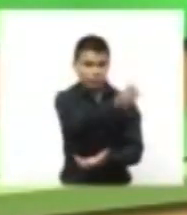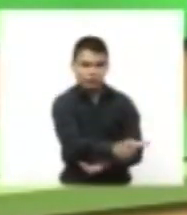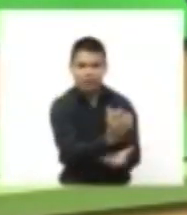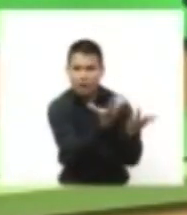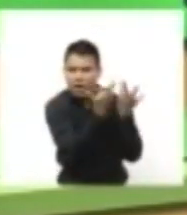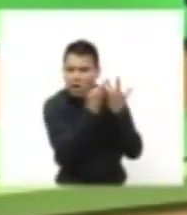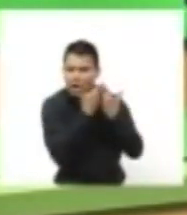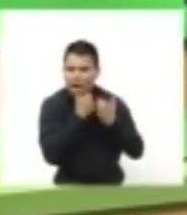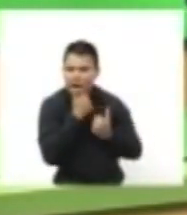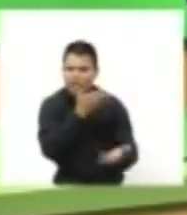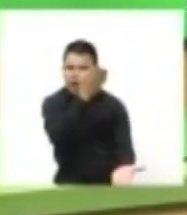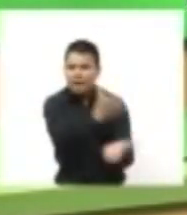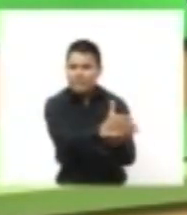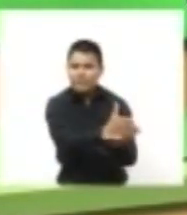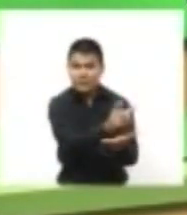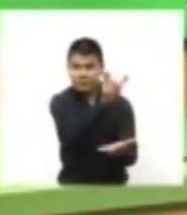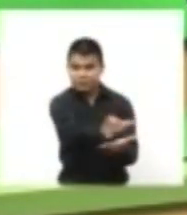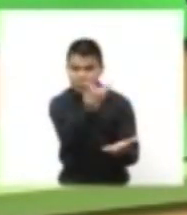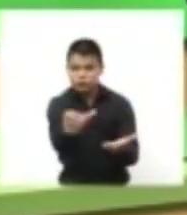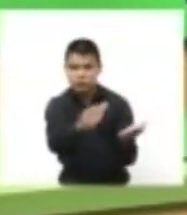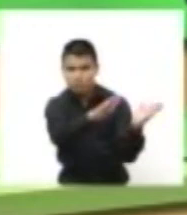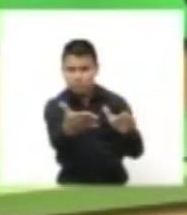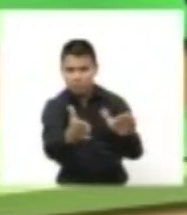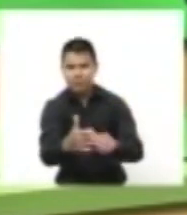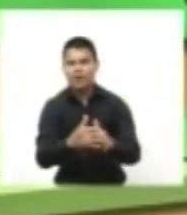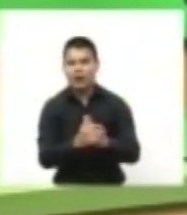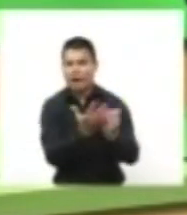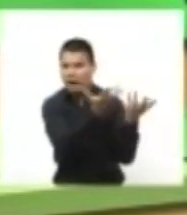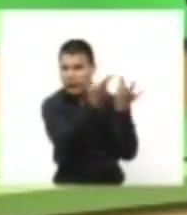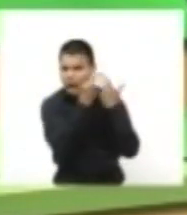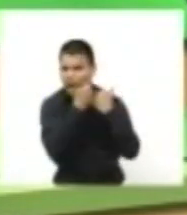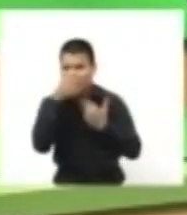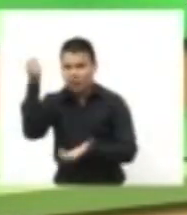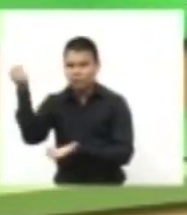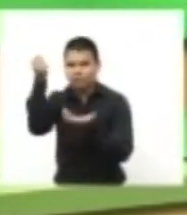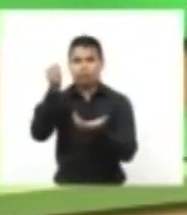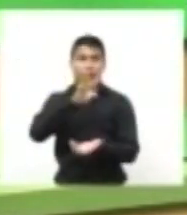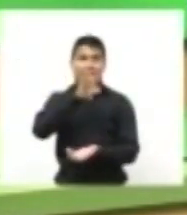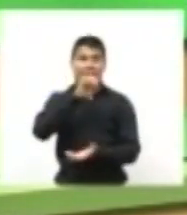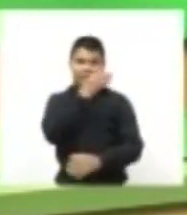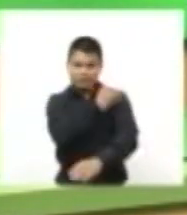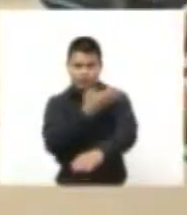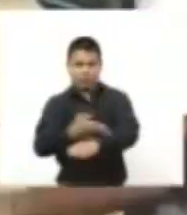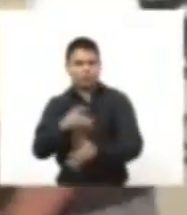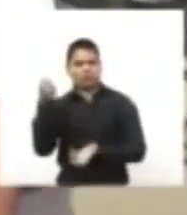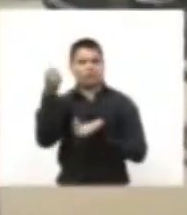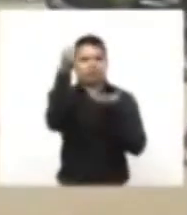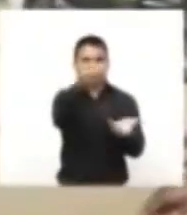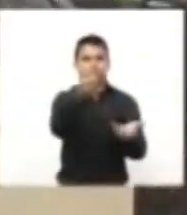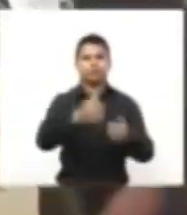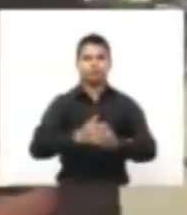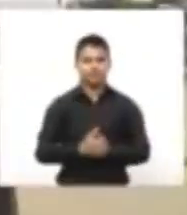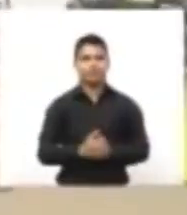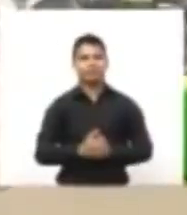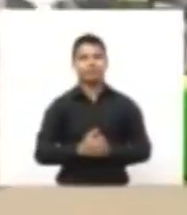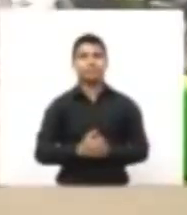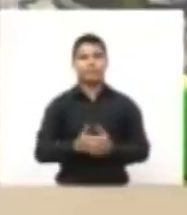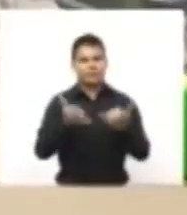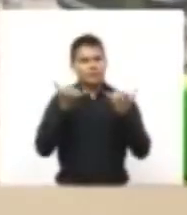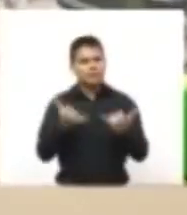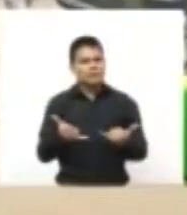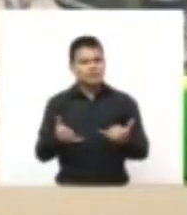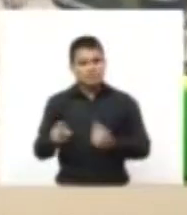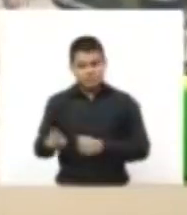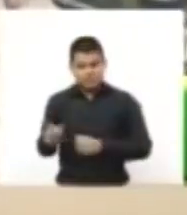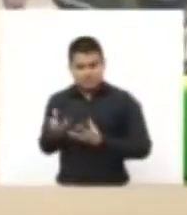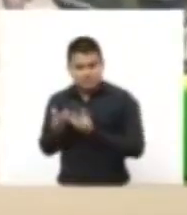los responsables del crimen de tres mujeres en un paraje solitario al nororiente de Santa Marta. Autoridades de policía tratan de dar con la